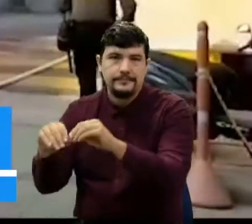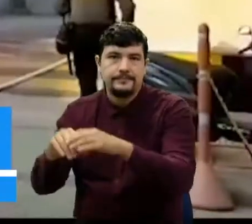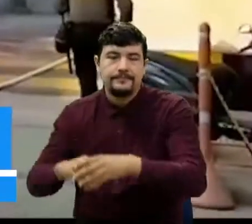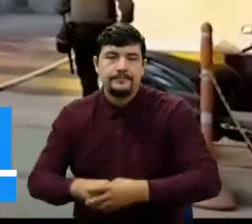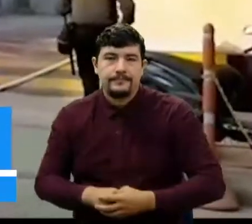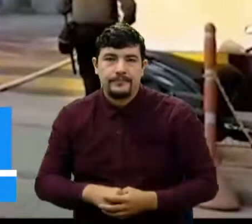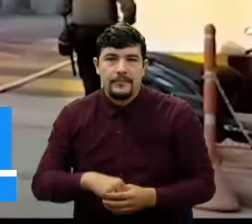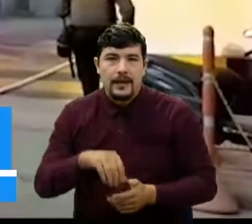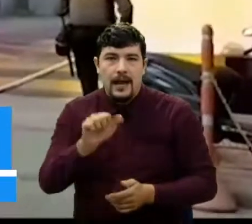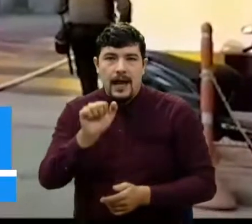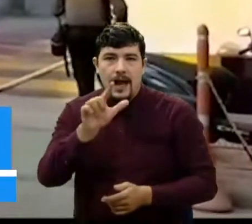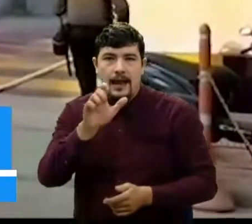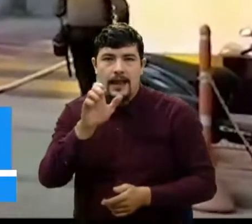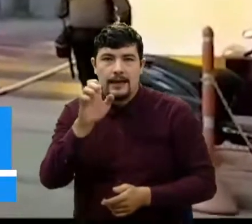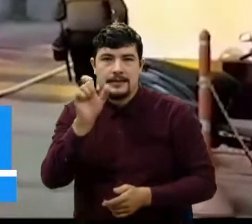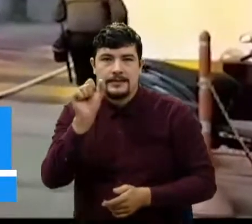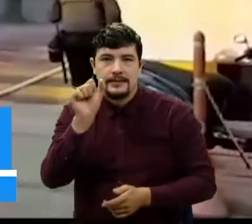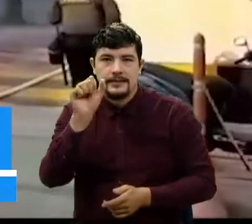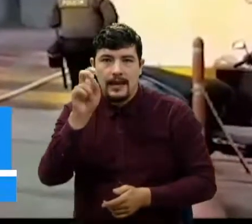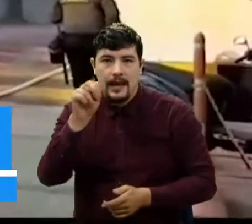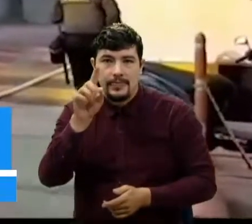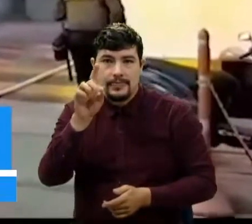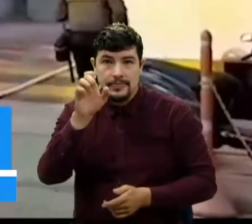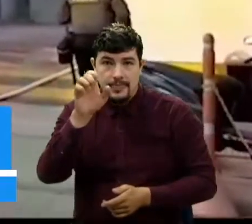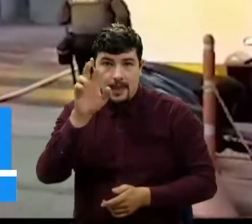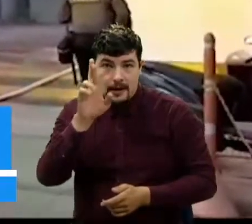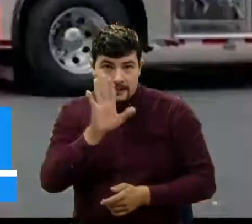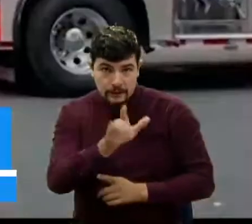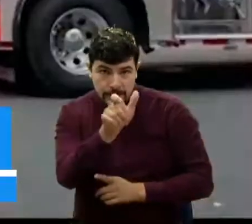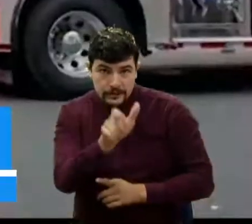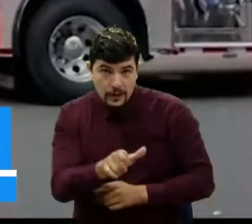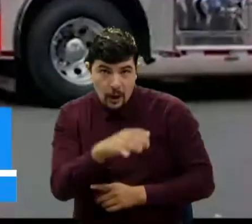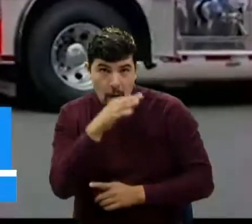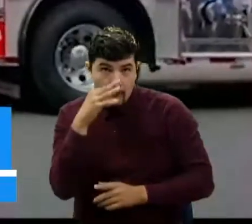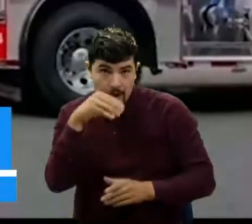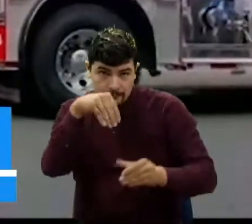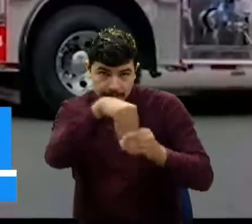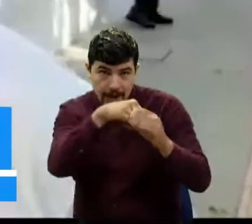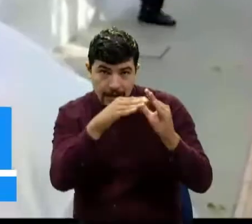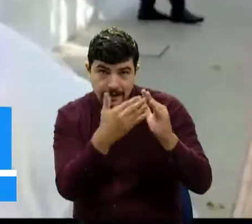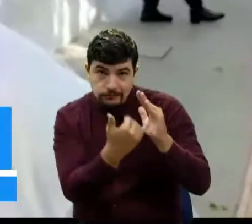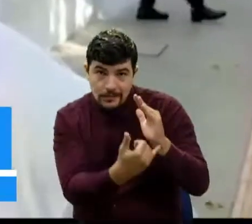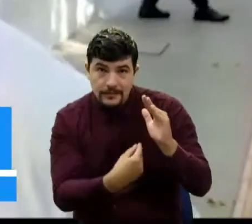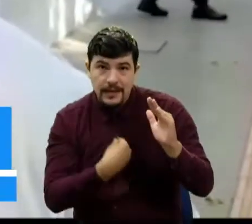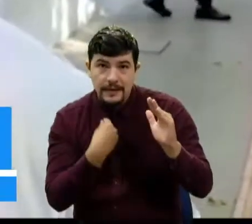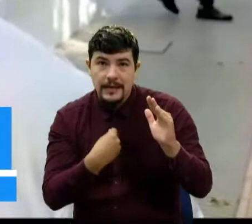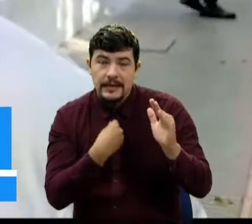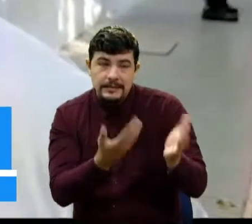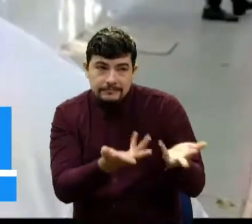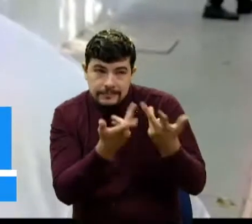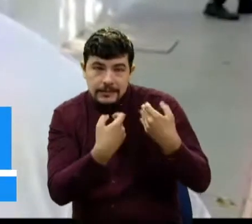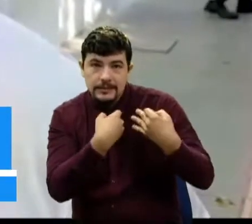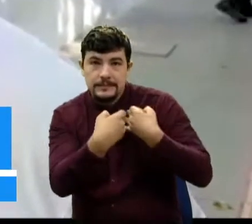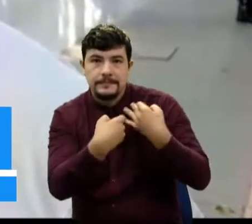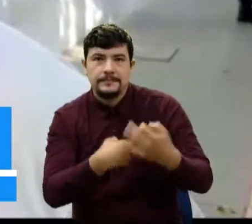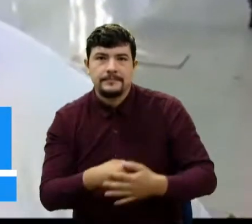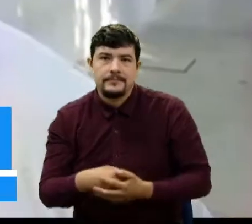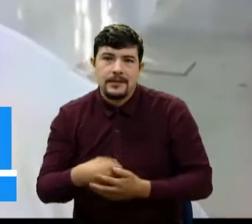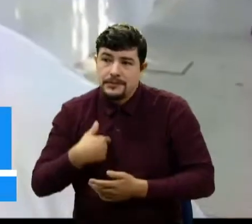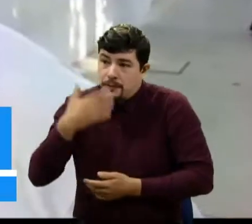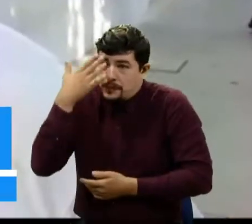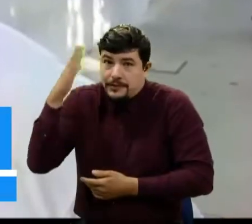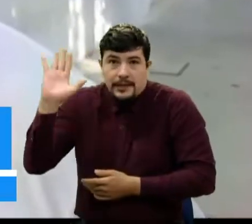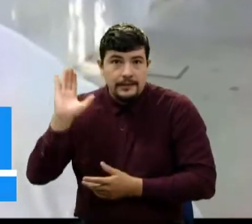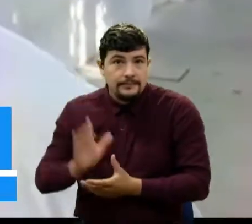franco quien reside en ese lugar explicó lo ocurrido a oriente noticias no tengo certeza creería que con su importo